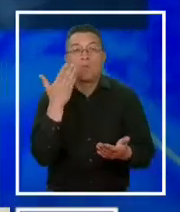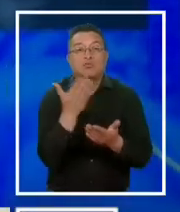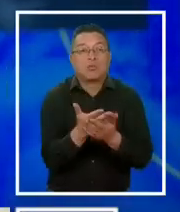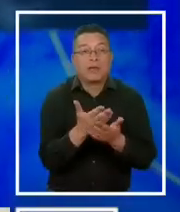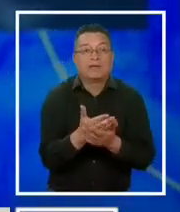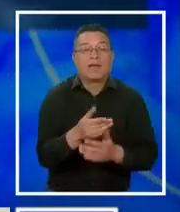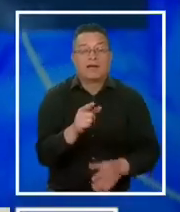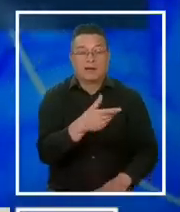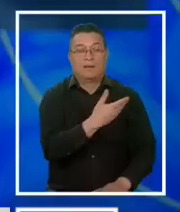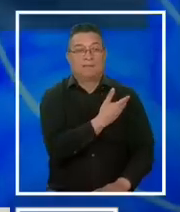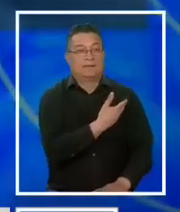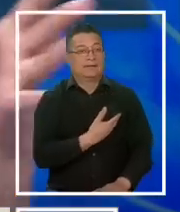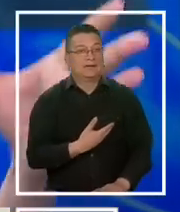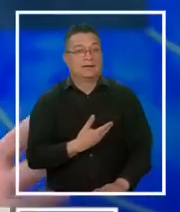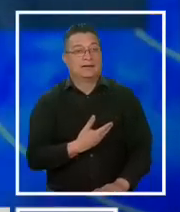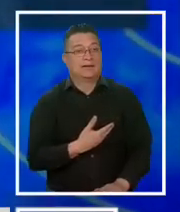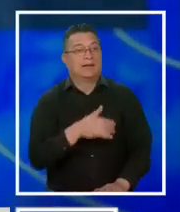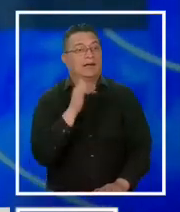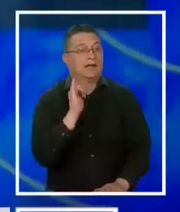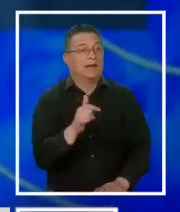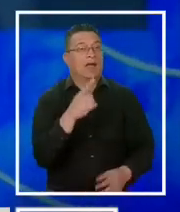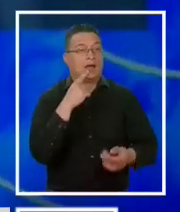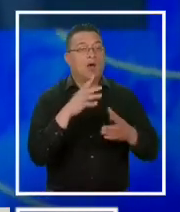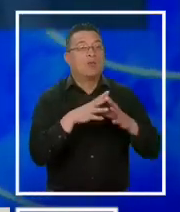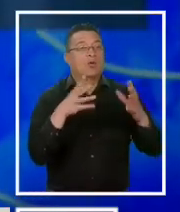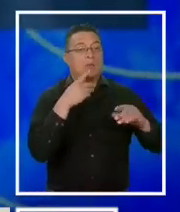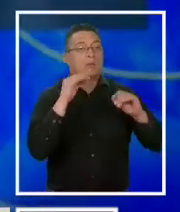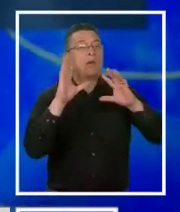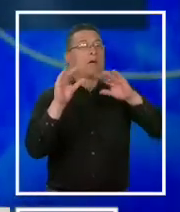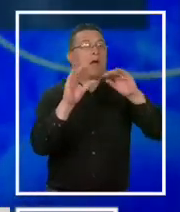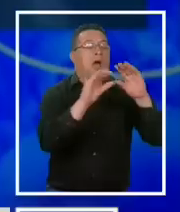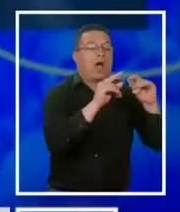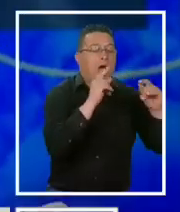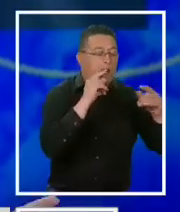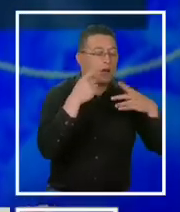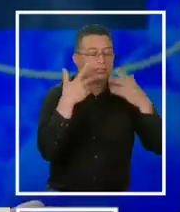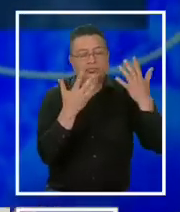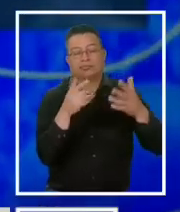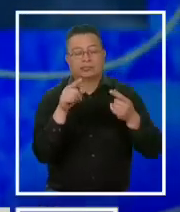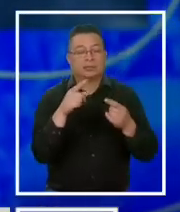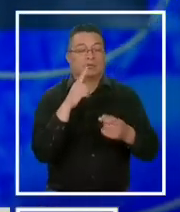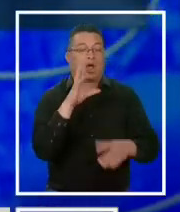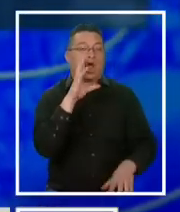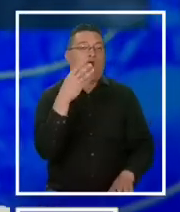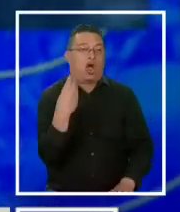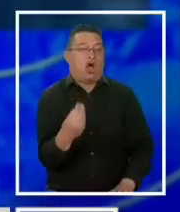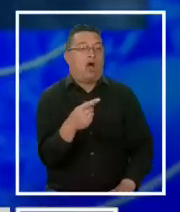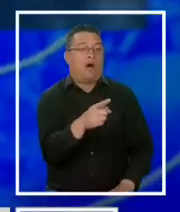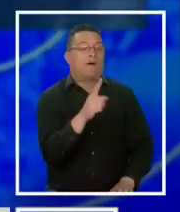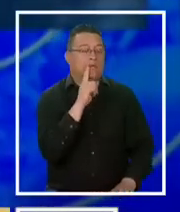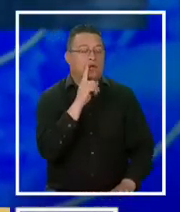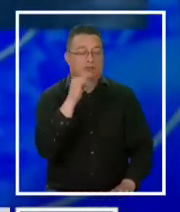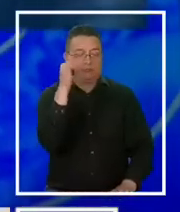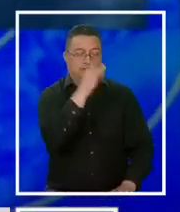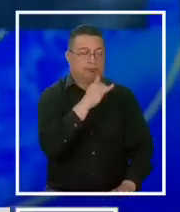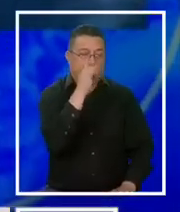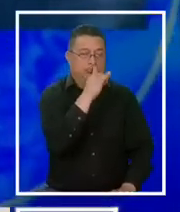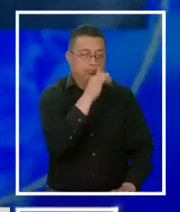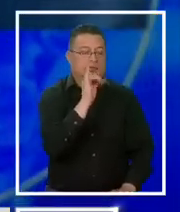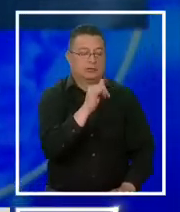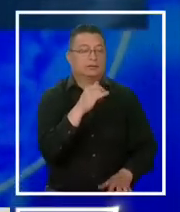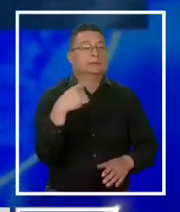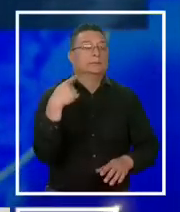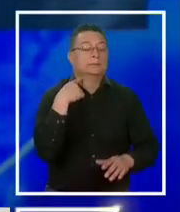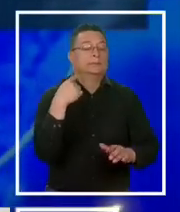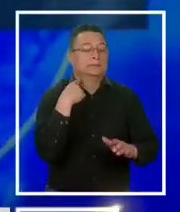de la república Y al quedar estalaraca en torno al nombre digamos que eran en evidencia también los vicios y los